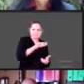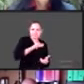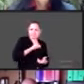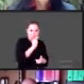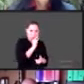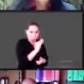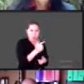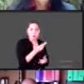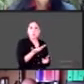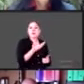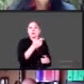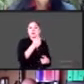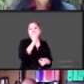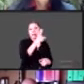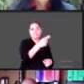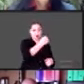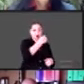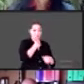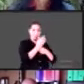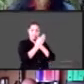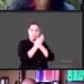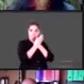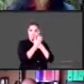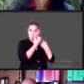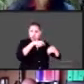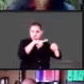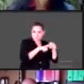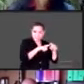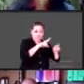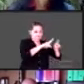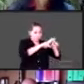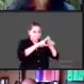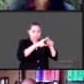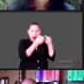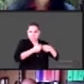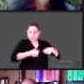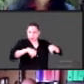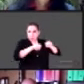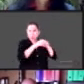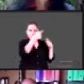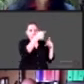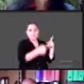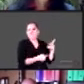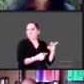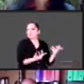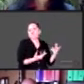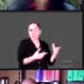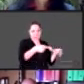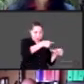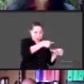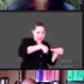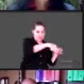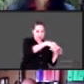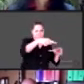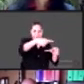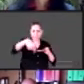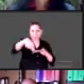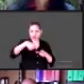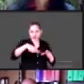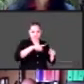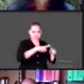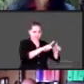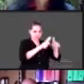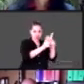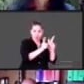serán también de los grupos de población que tendrá esta afectación dado el parón económico que estamos viviendo ya